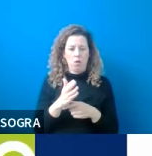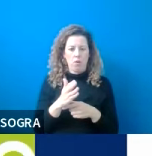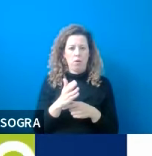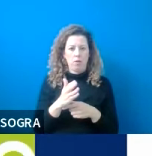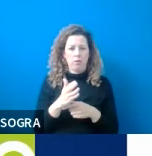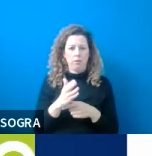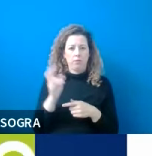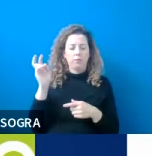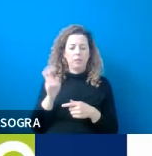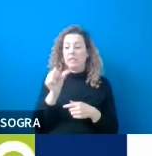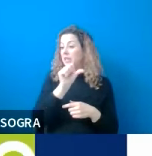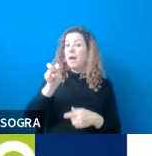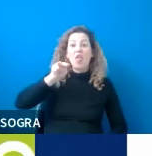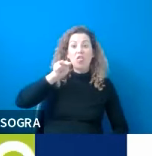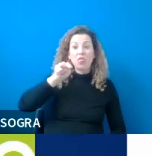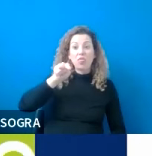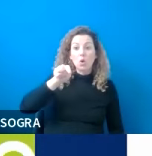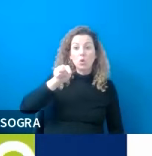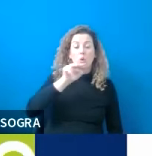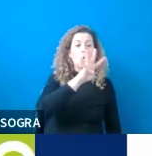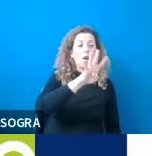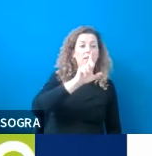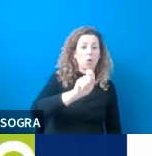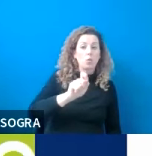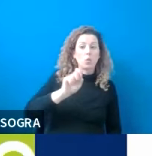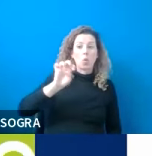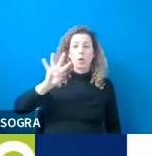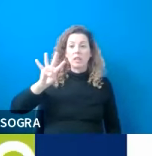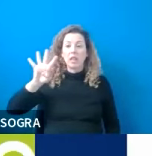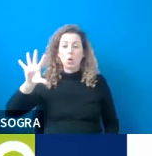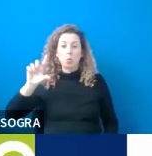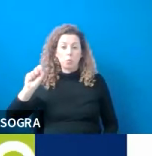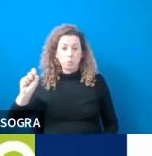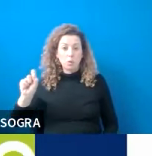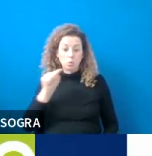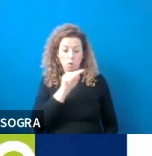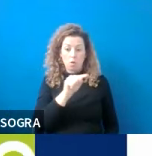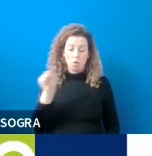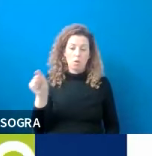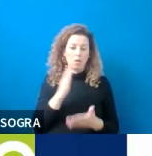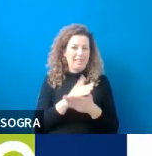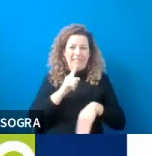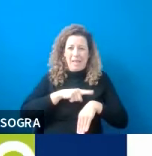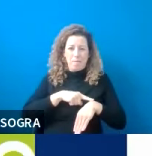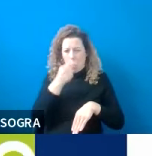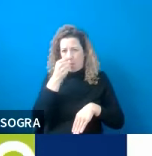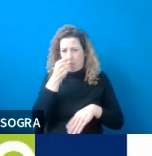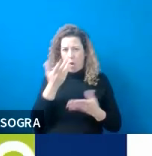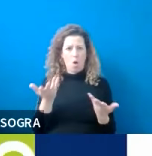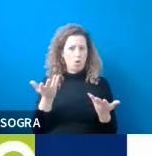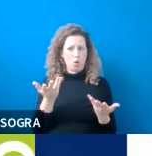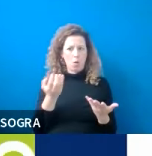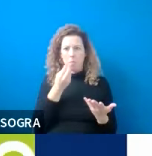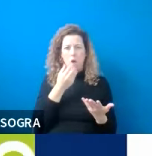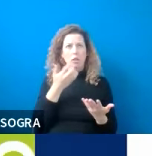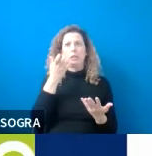Venir dos veces en semana a 45 minutos de sesión que dura cada sesión es muy poco tiempo si lo pensamos en un